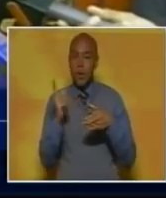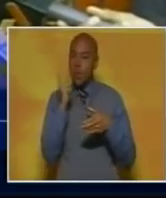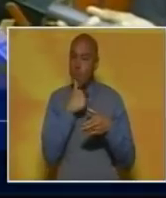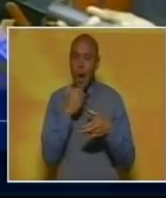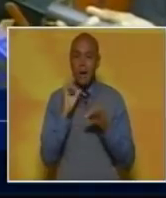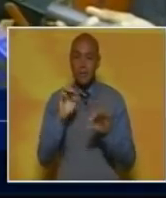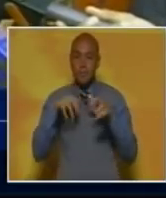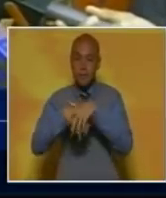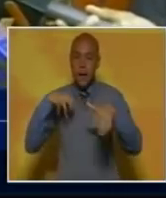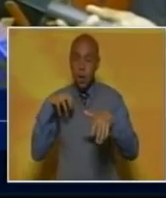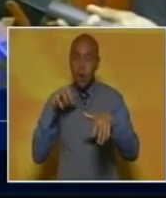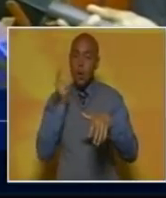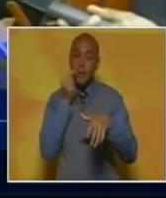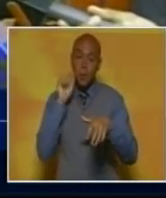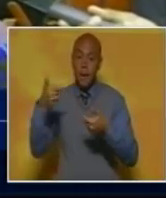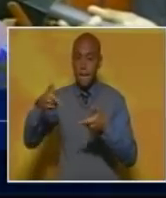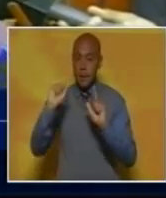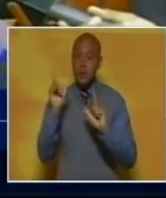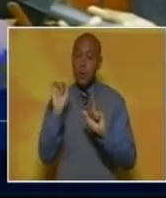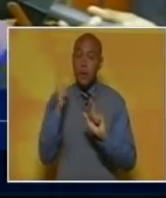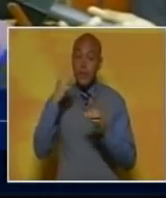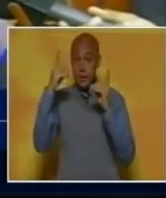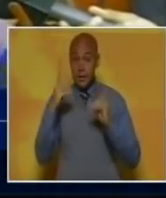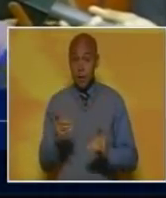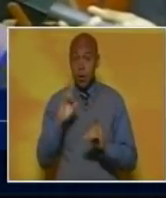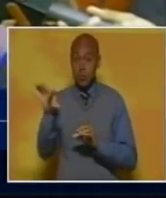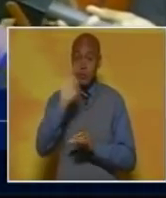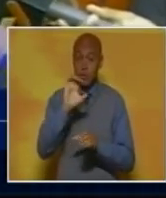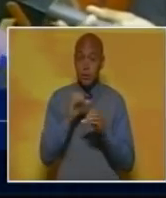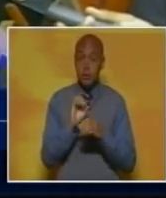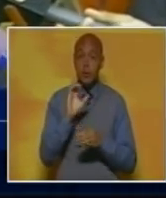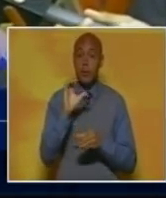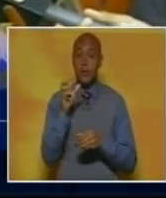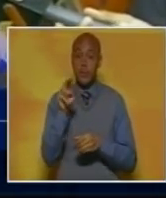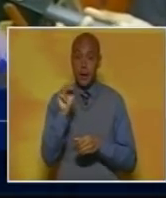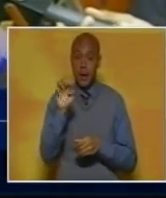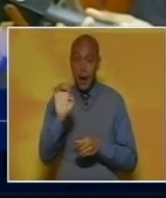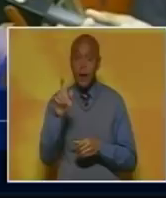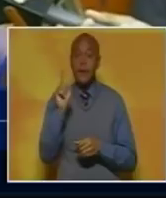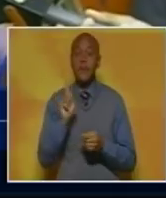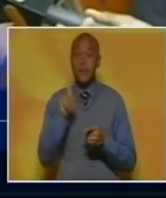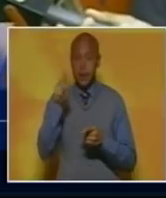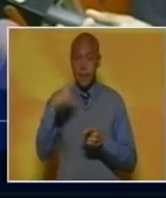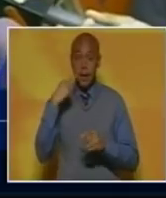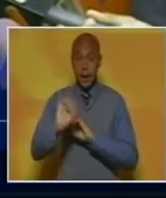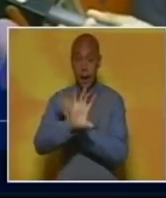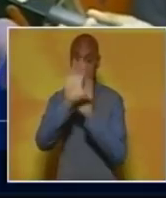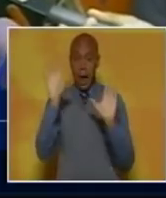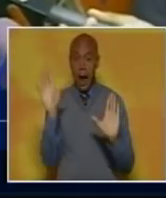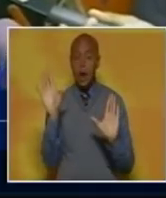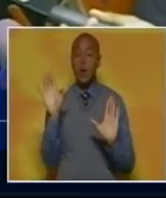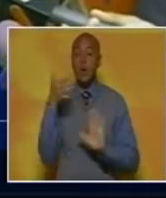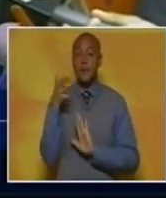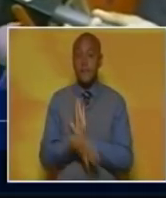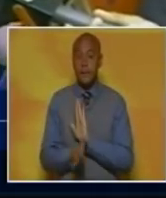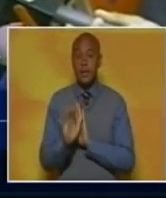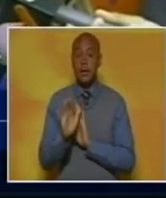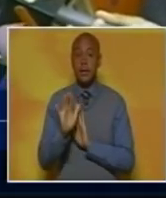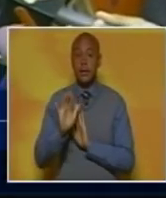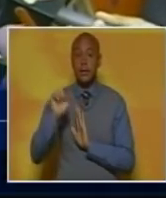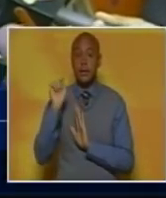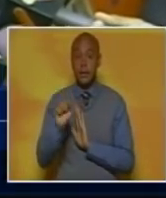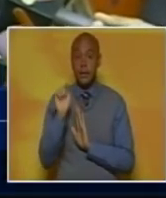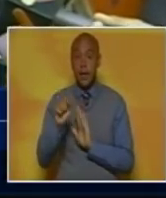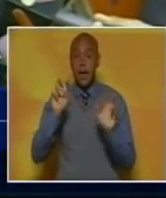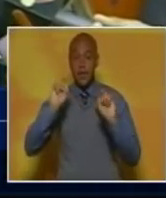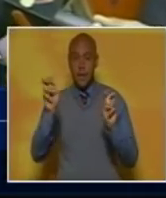2/3 partes que son necesarias en todo caso para tomar decisiones sobre esta materia. Y además se ha hablado con claridad de un tema que viene siendo